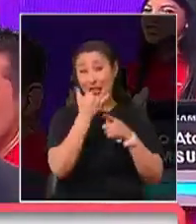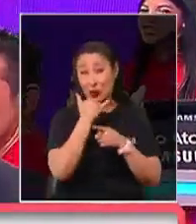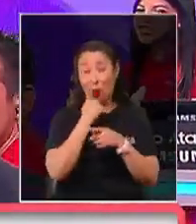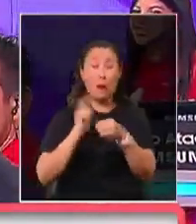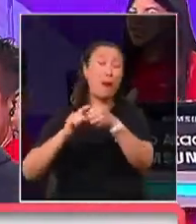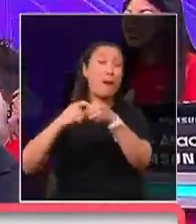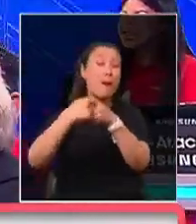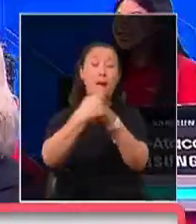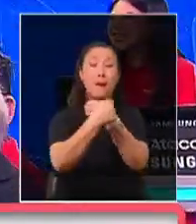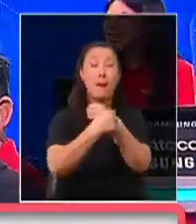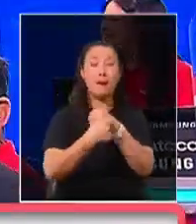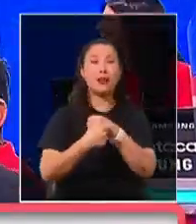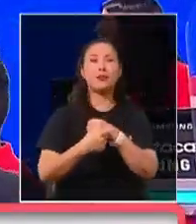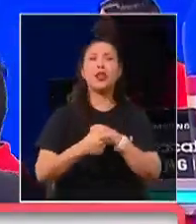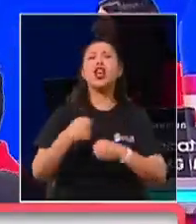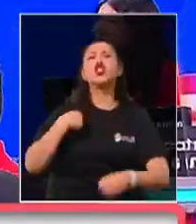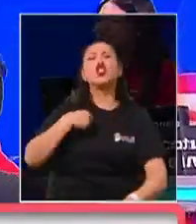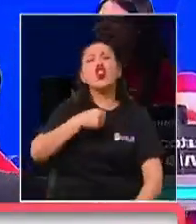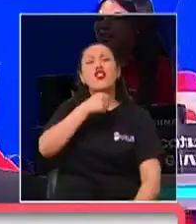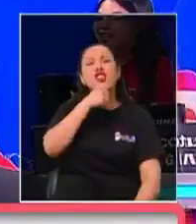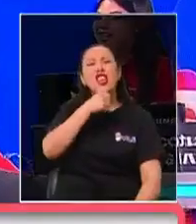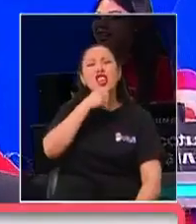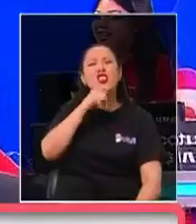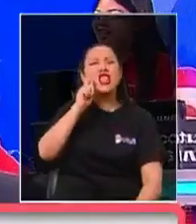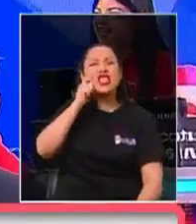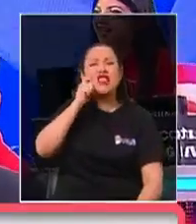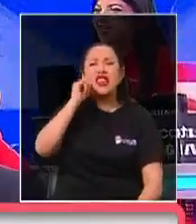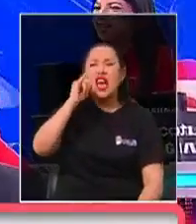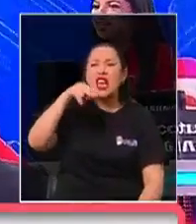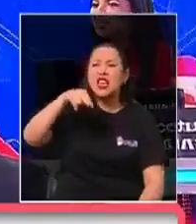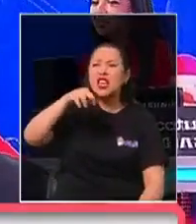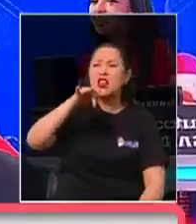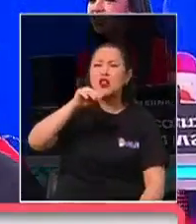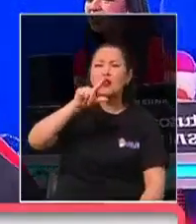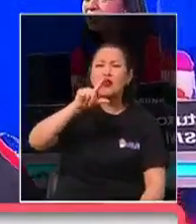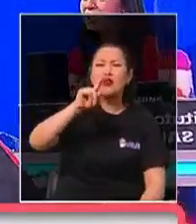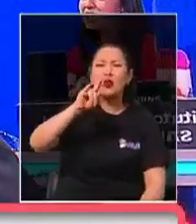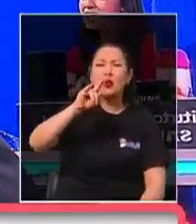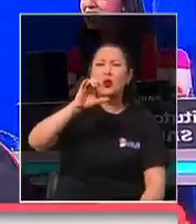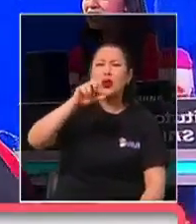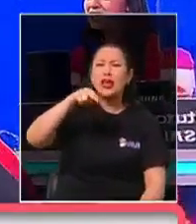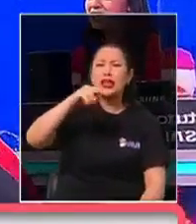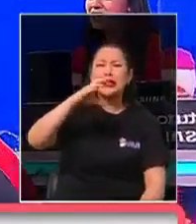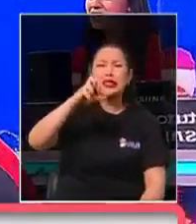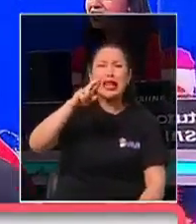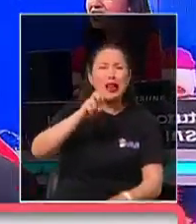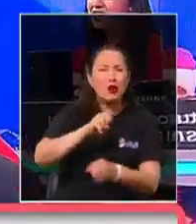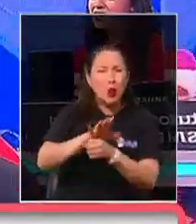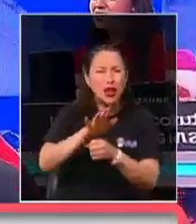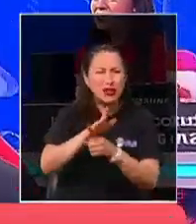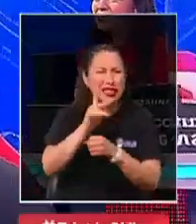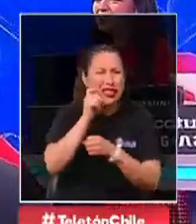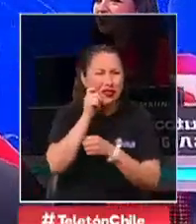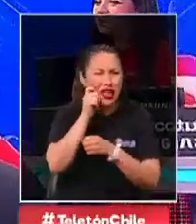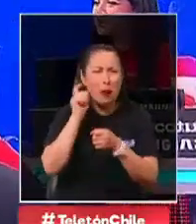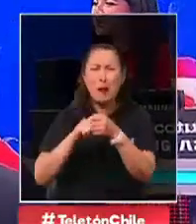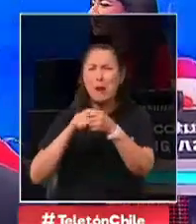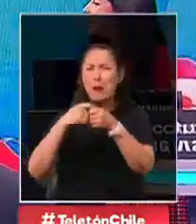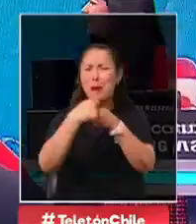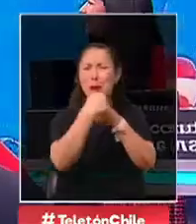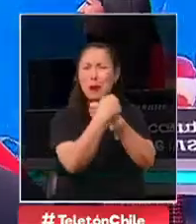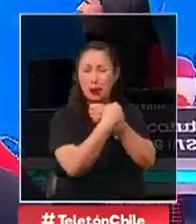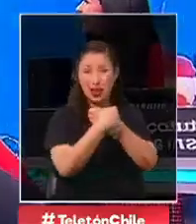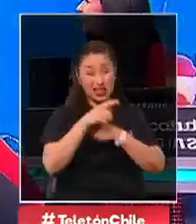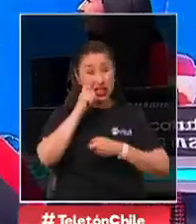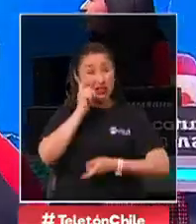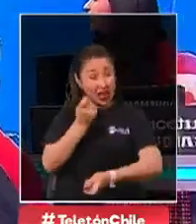que quiero saber qué significa un influencer, porque dicen que tú eres un influencer que tiene muchos seguidores. Y quiero saber si eso es buen